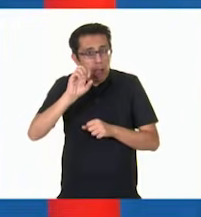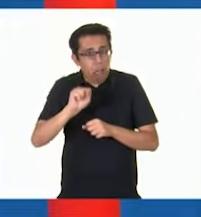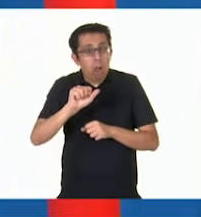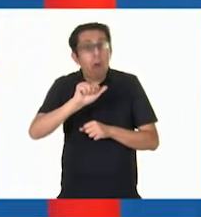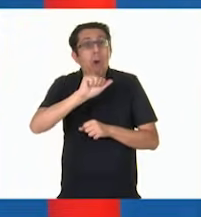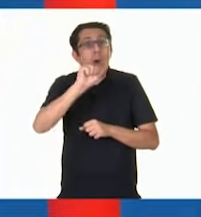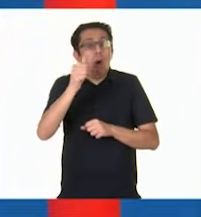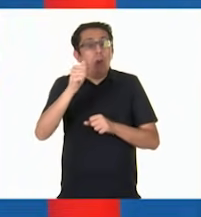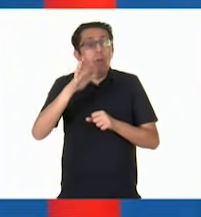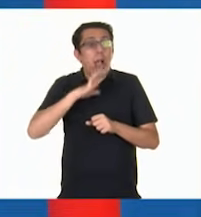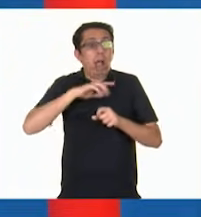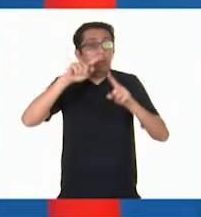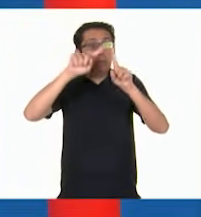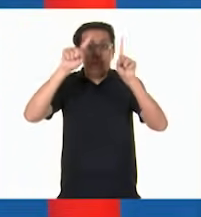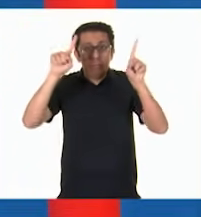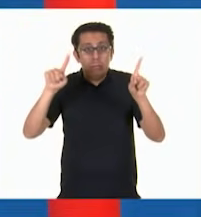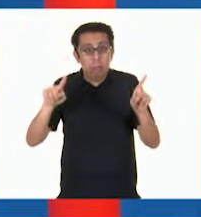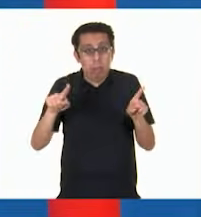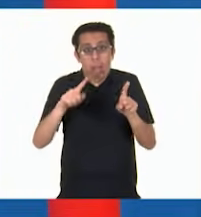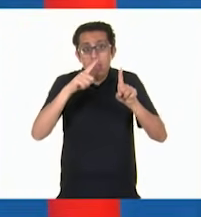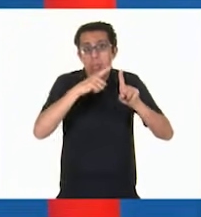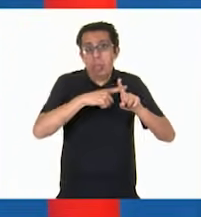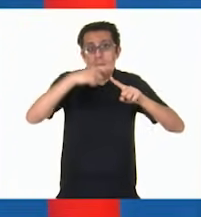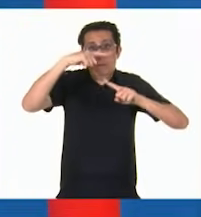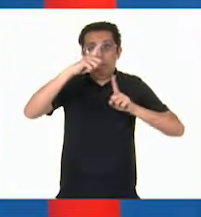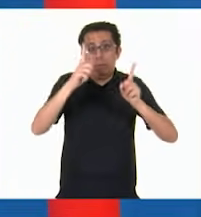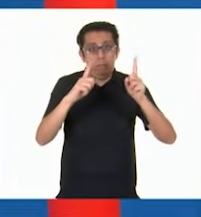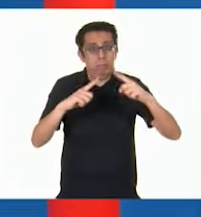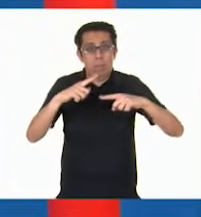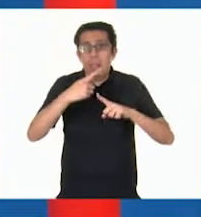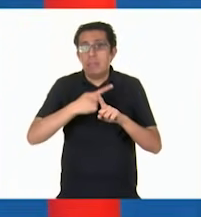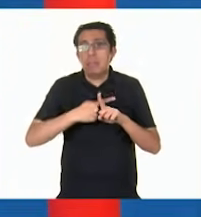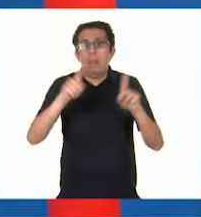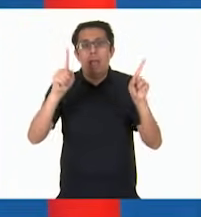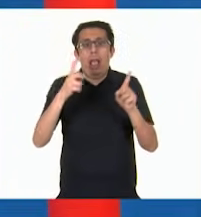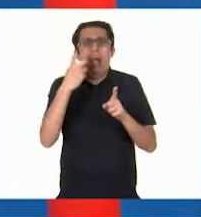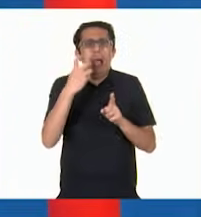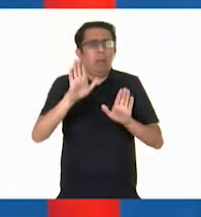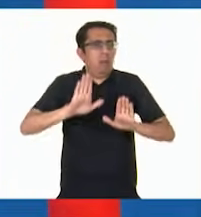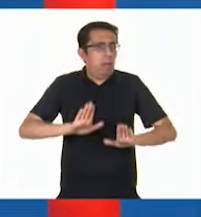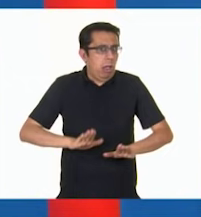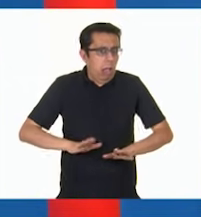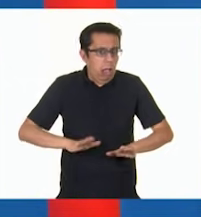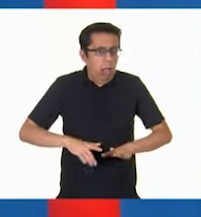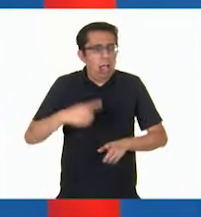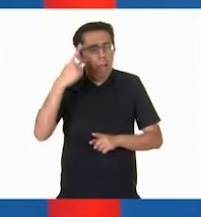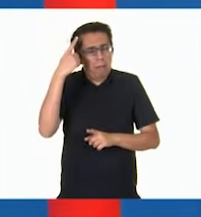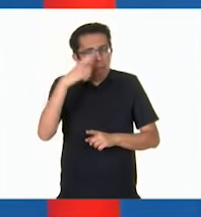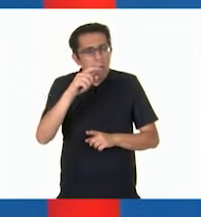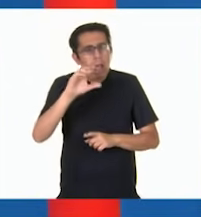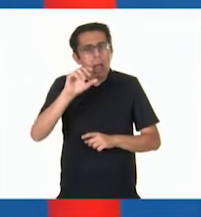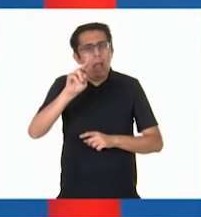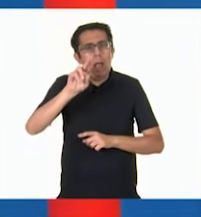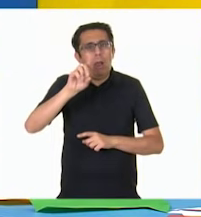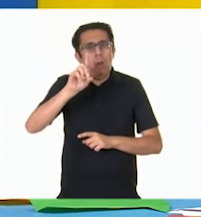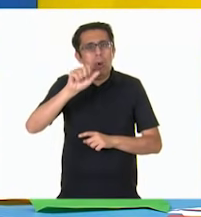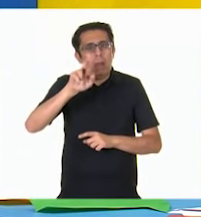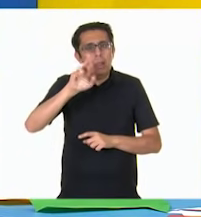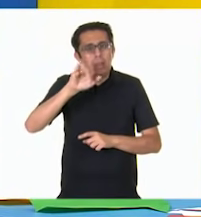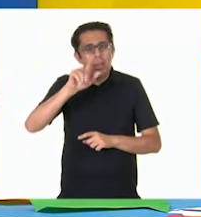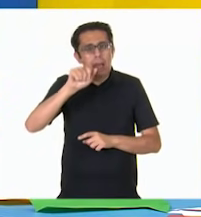lados diferentes. En fin, son varias las características que distinguen unos cuadriláteros de otros.